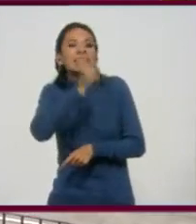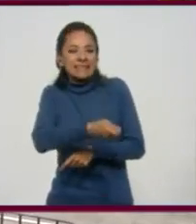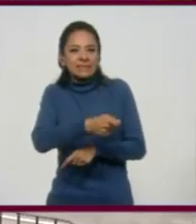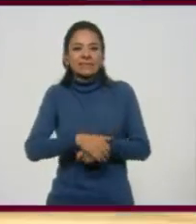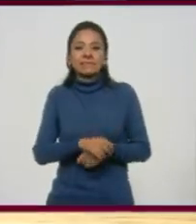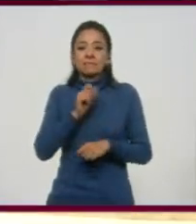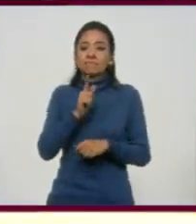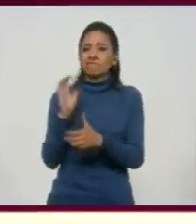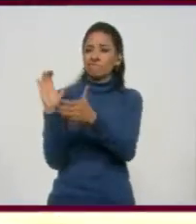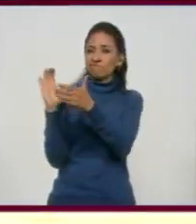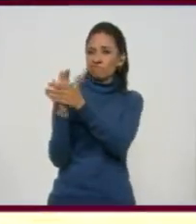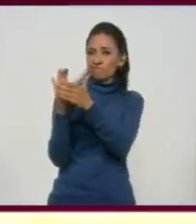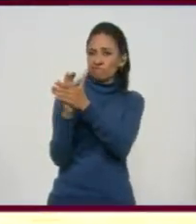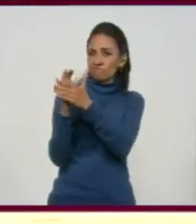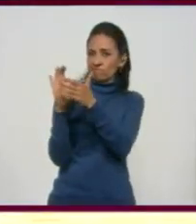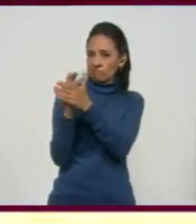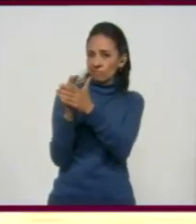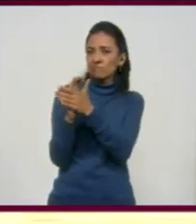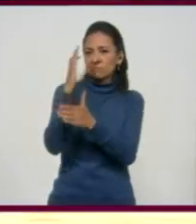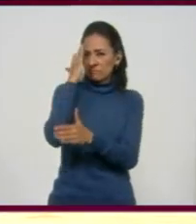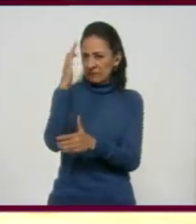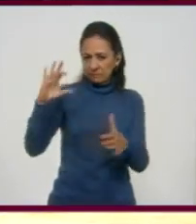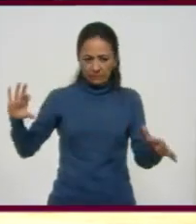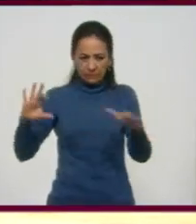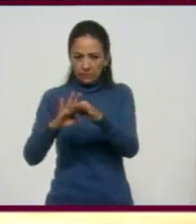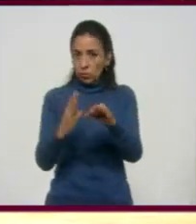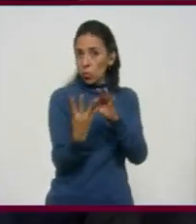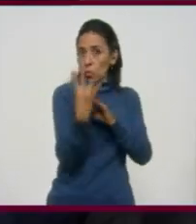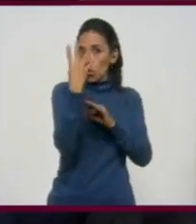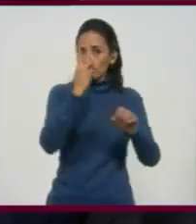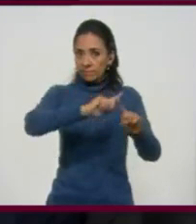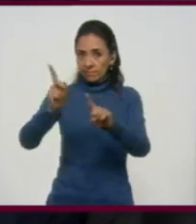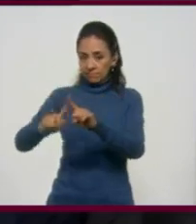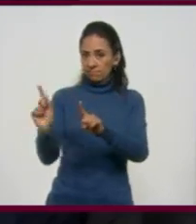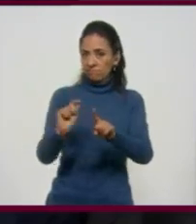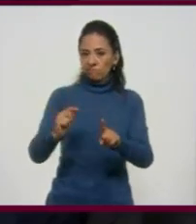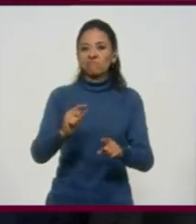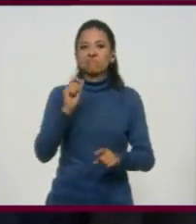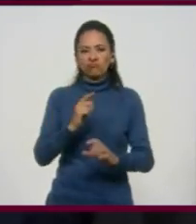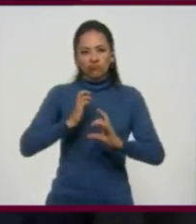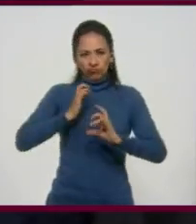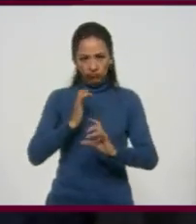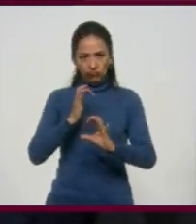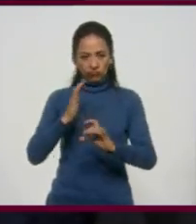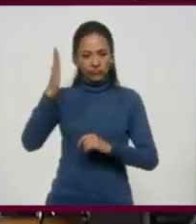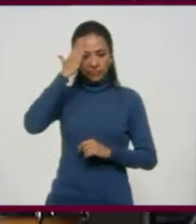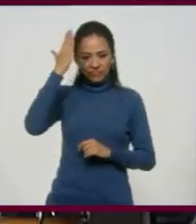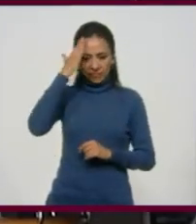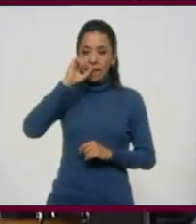Las palmas marcaron el ritmo al tiempo que los cuatro músicos emprendían el acompañamiento bajo la dirección de